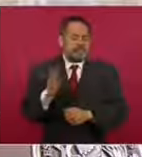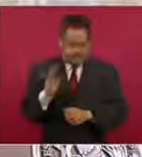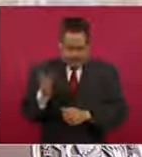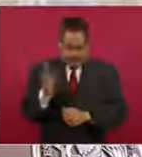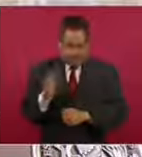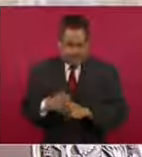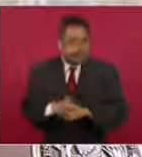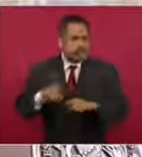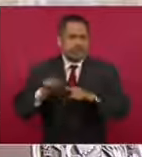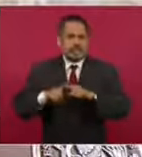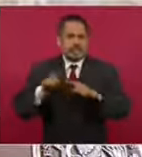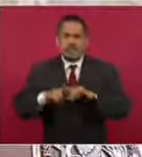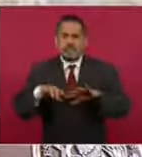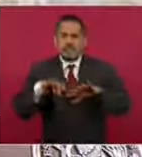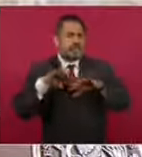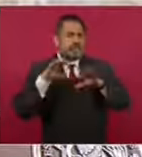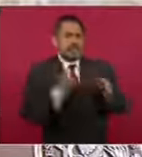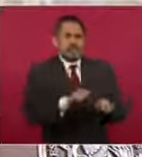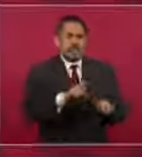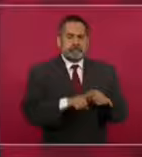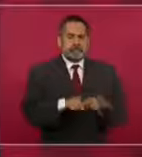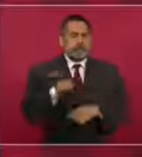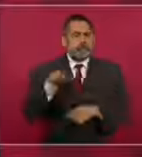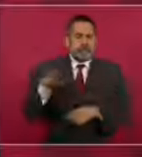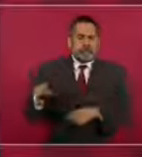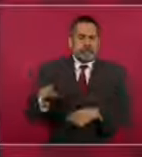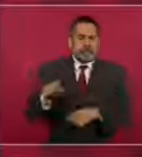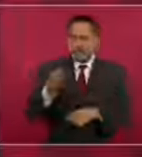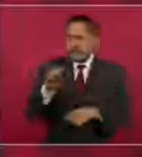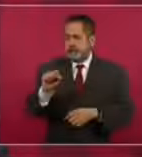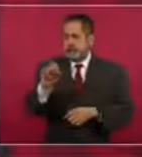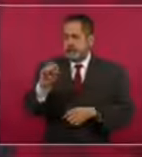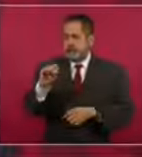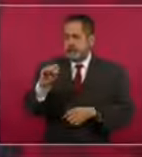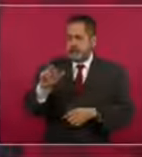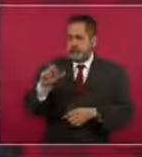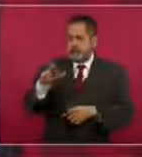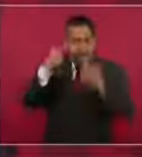Lo detuvo la Secretaría de Marina